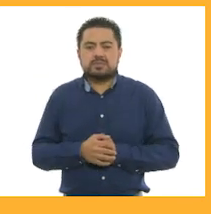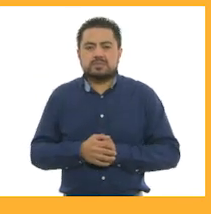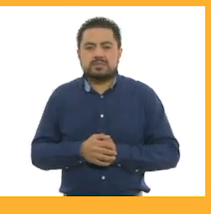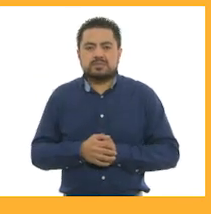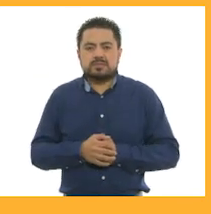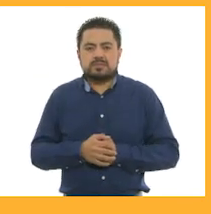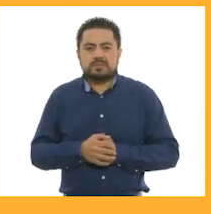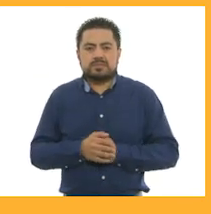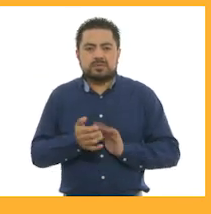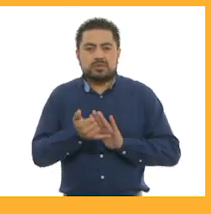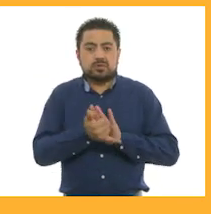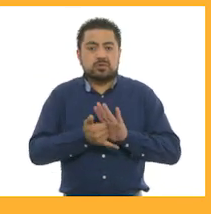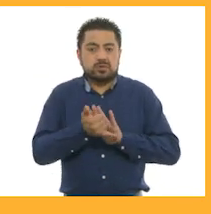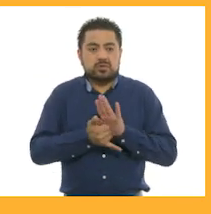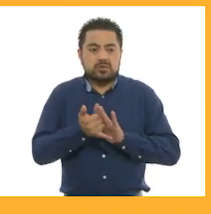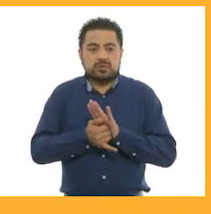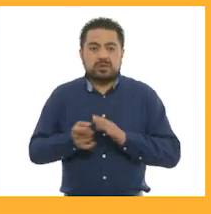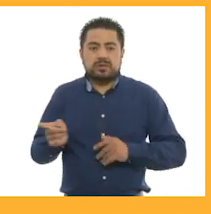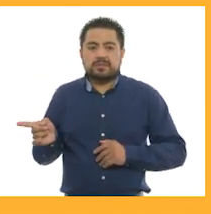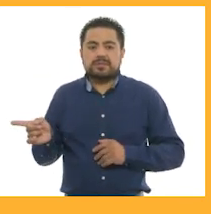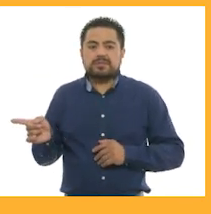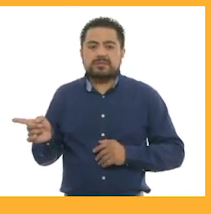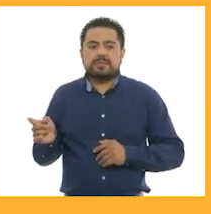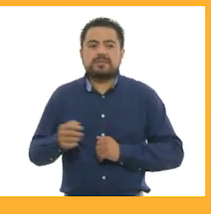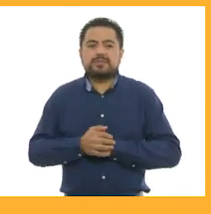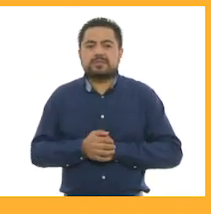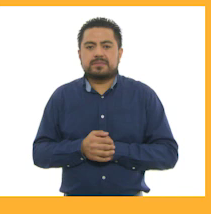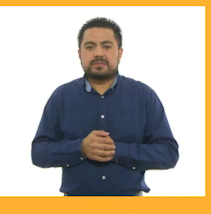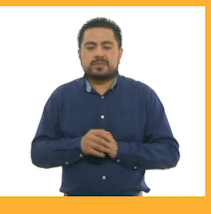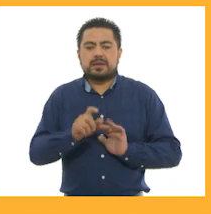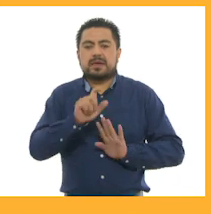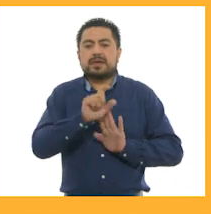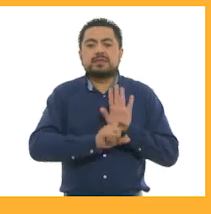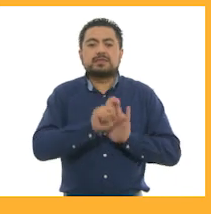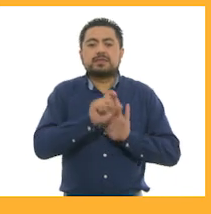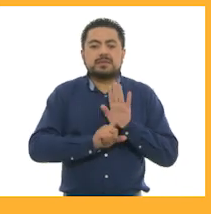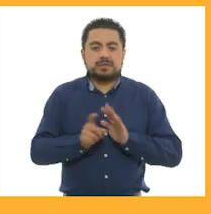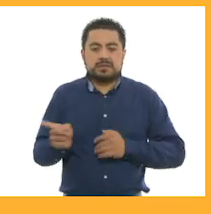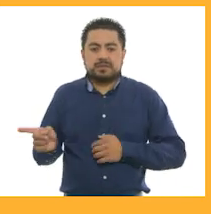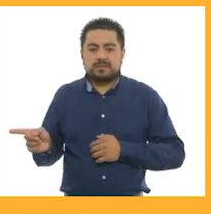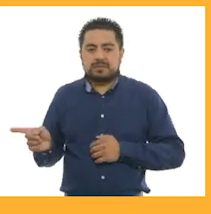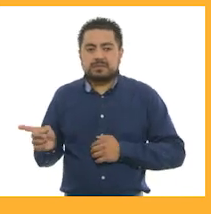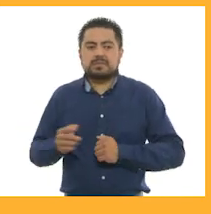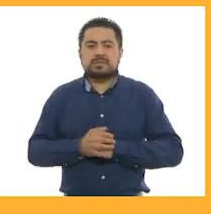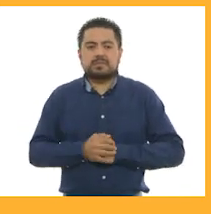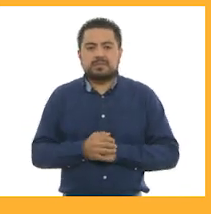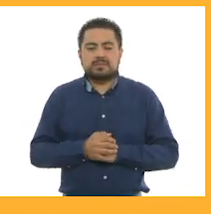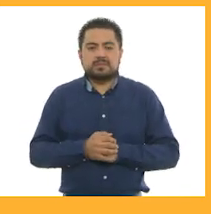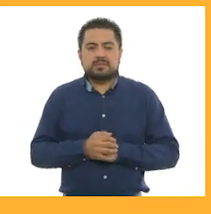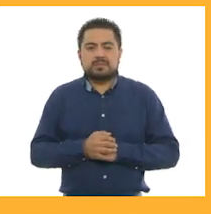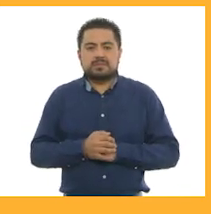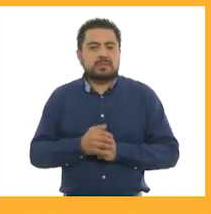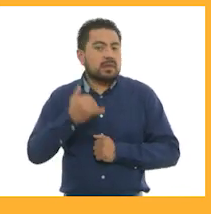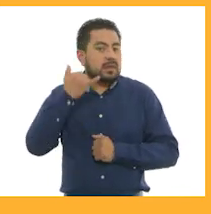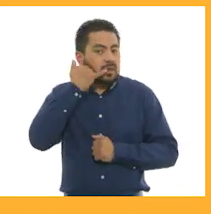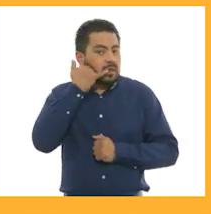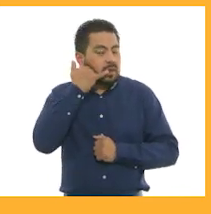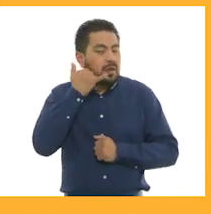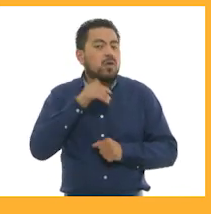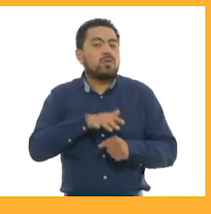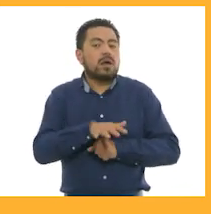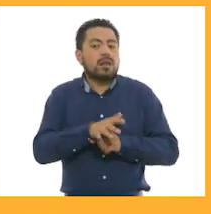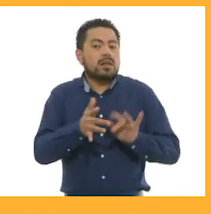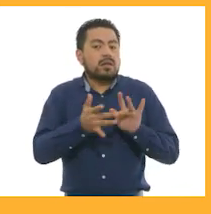@sep-mx. YouTube Canal SEP. Instagram @sep.mx. Teléfonos